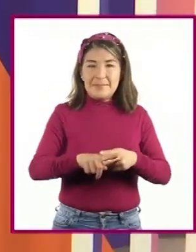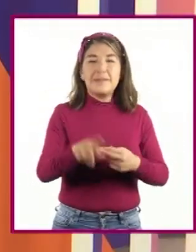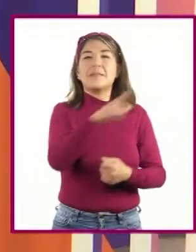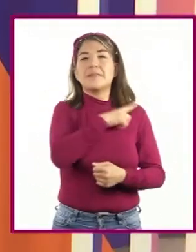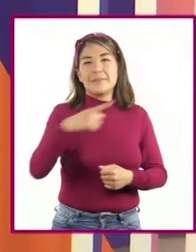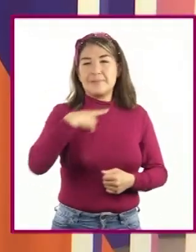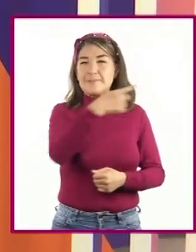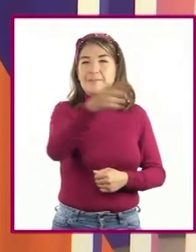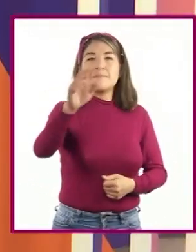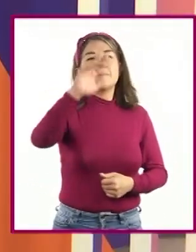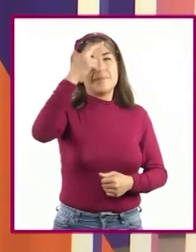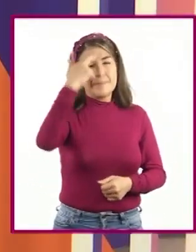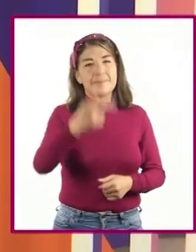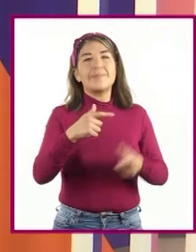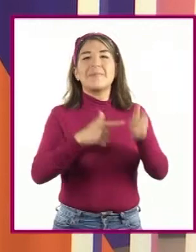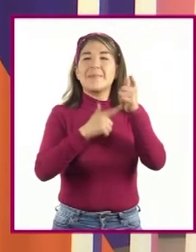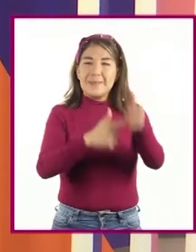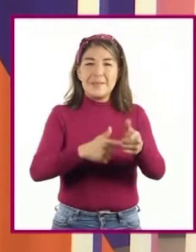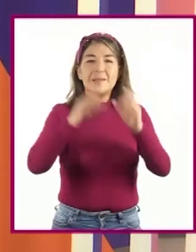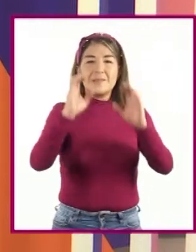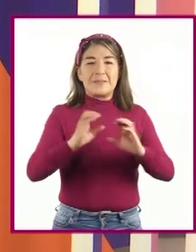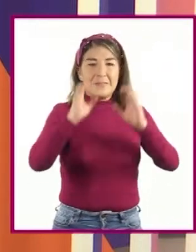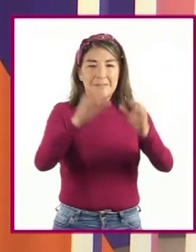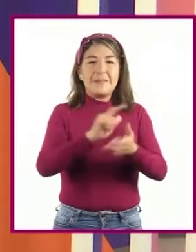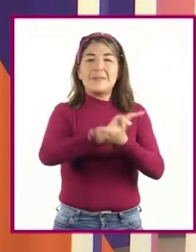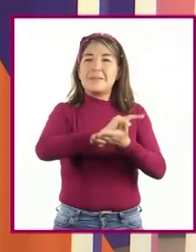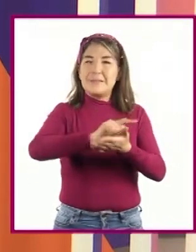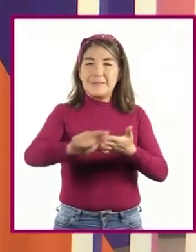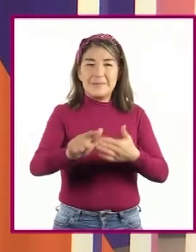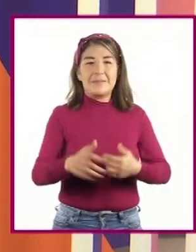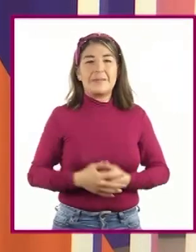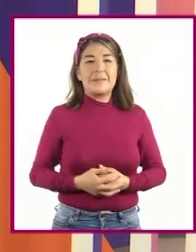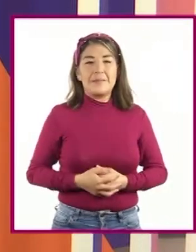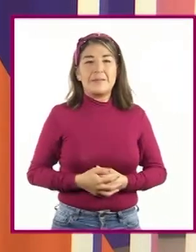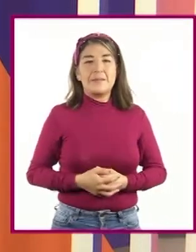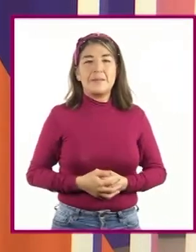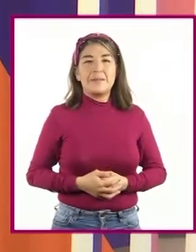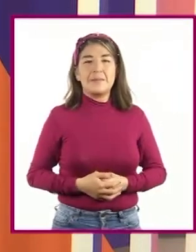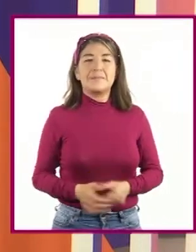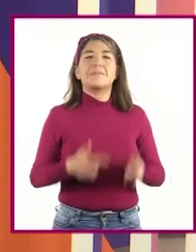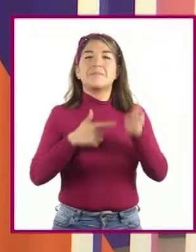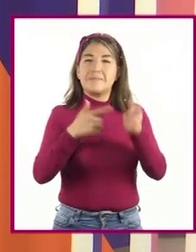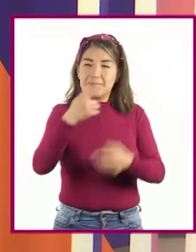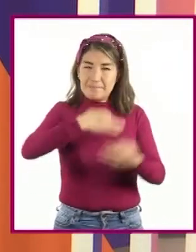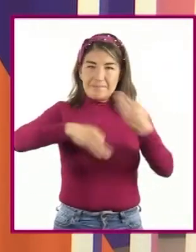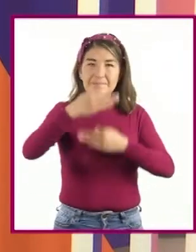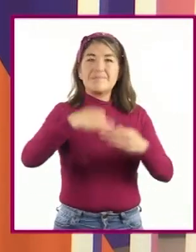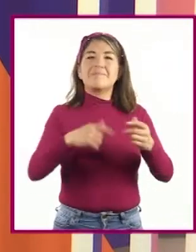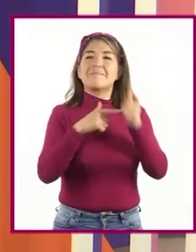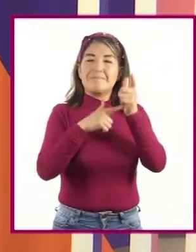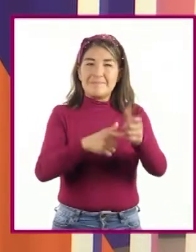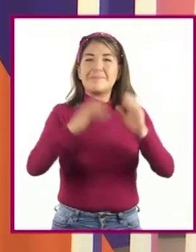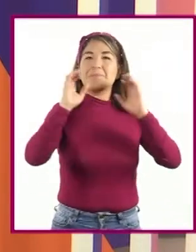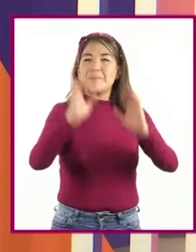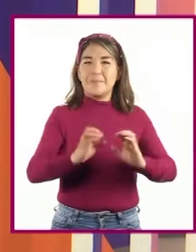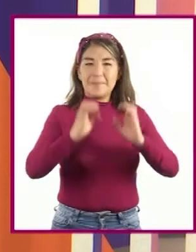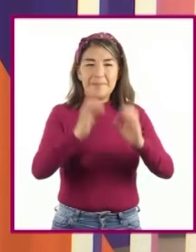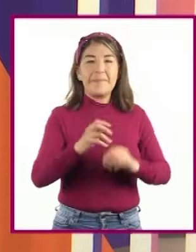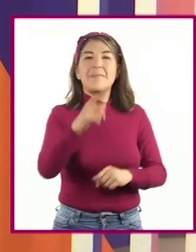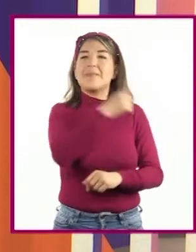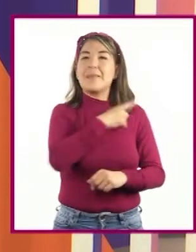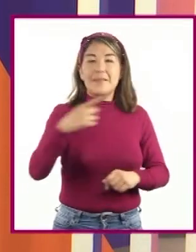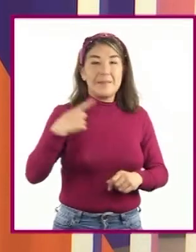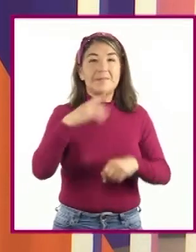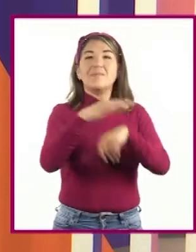es indispensable atender a las recomendaciones que debemos seguir. Continuemos cuidándonos. No olvidemos que hay que